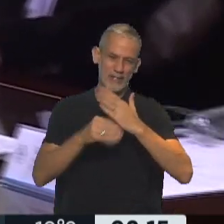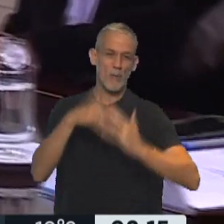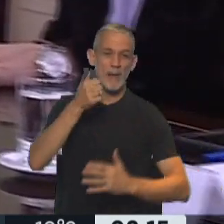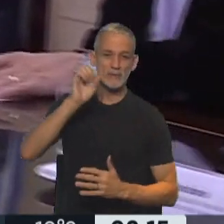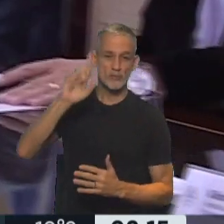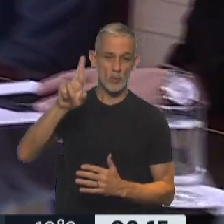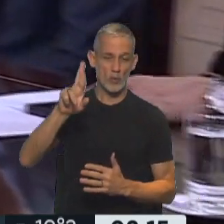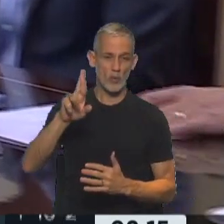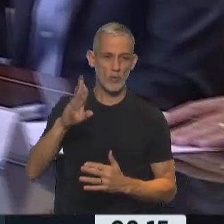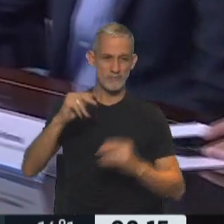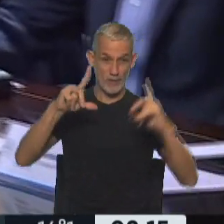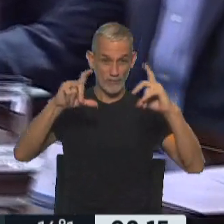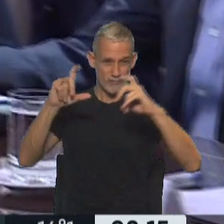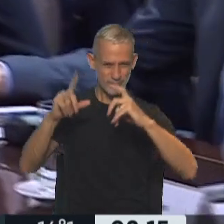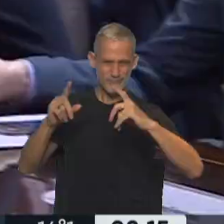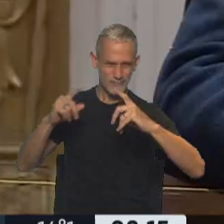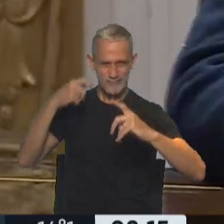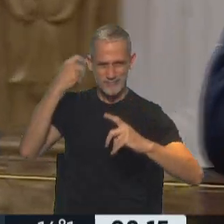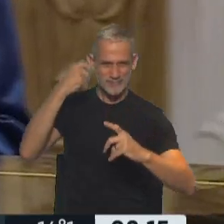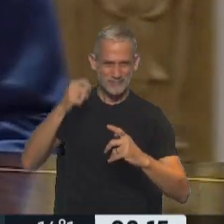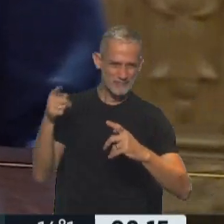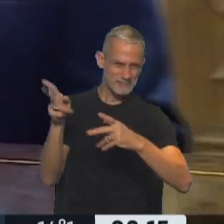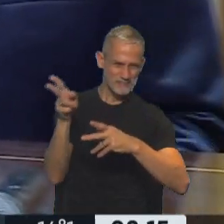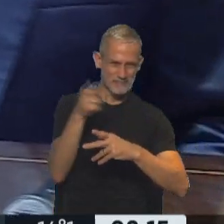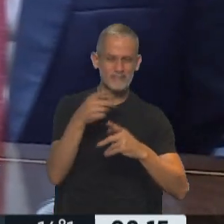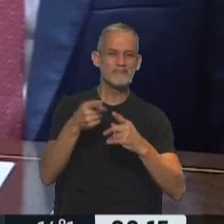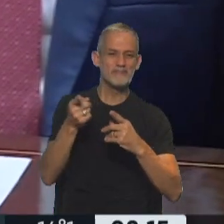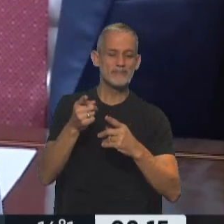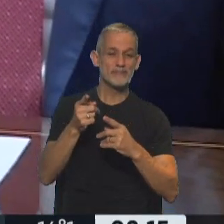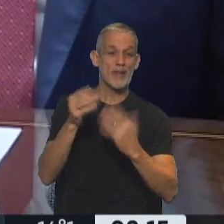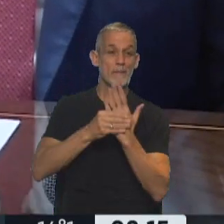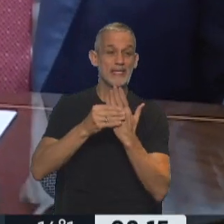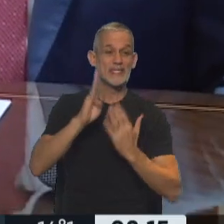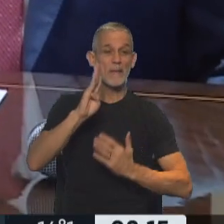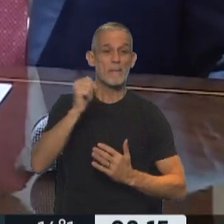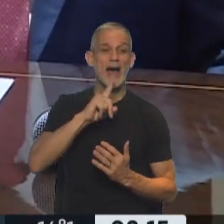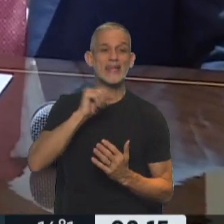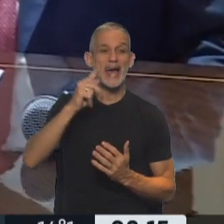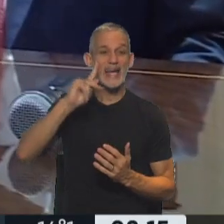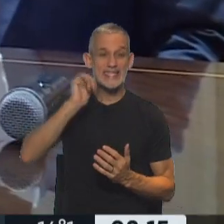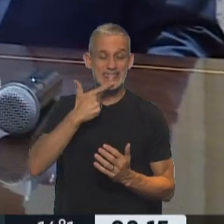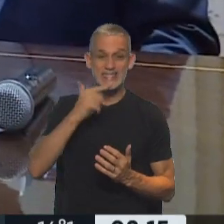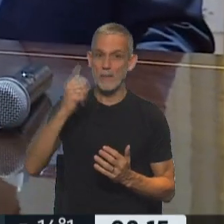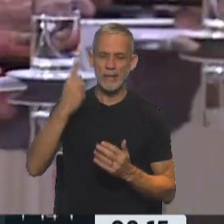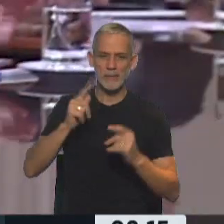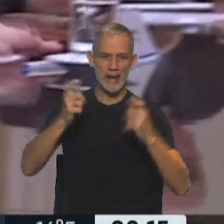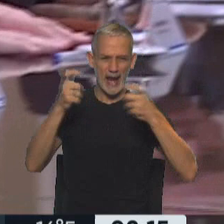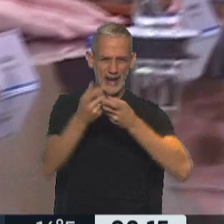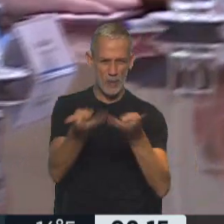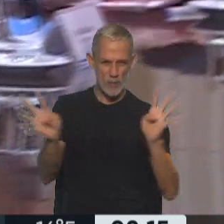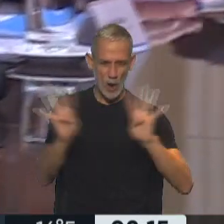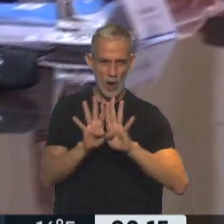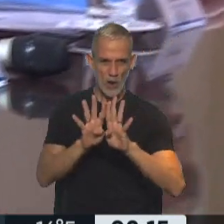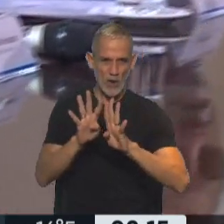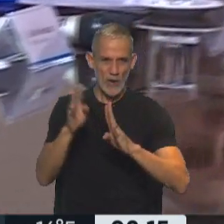primeras imágenes de este encuentro de gabinete. Allí está la ministra Batakis, primera reunión que participa de gabinete, la flamante